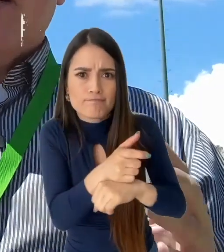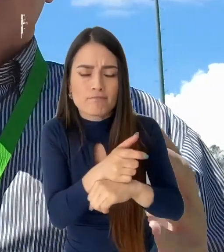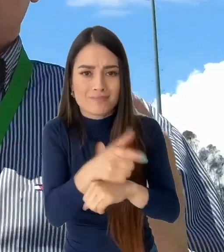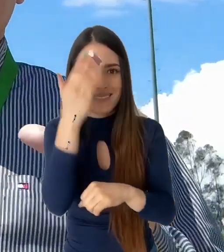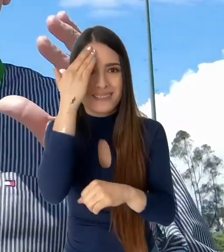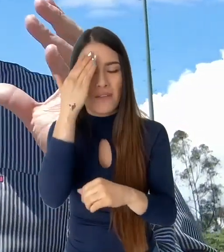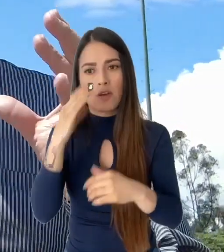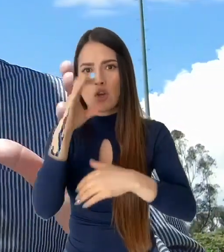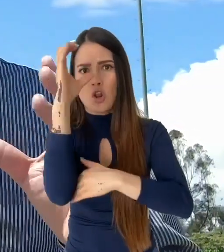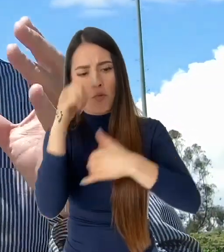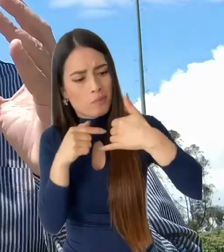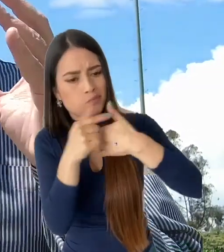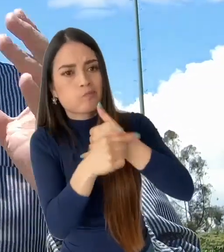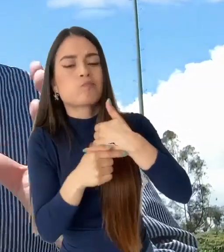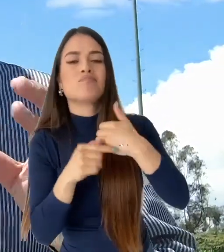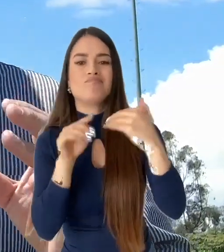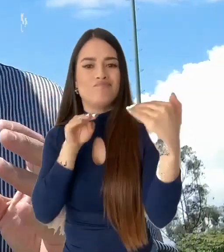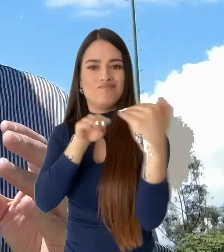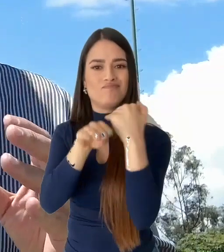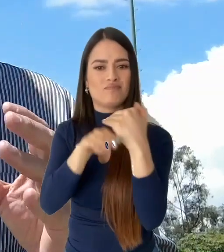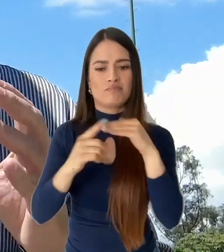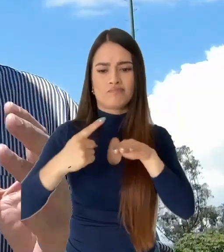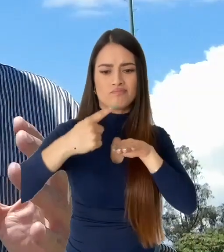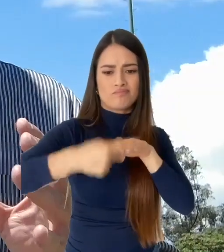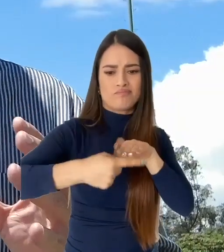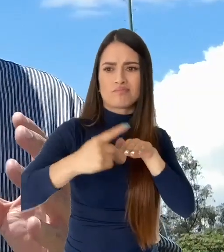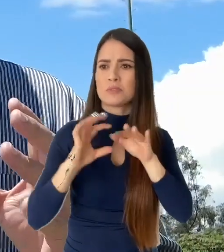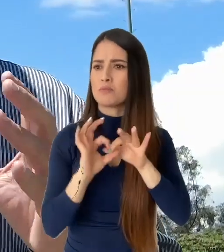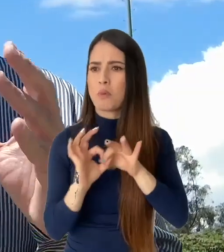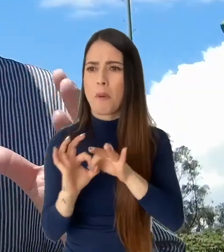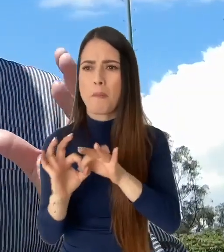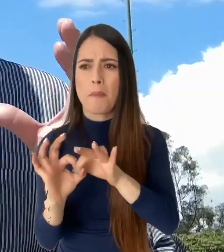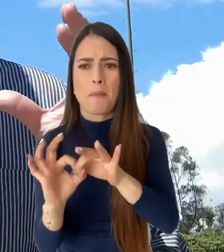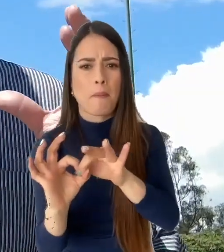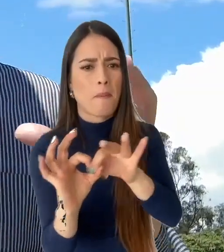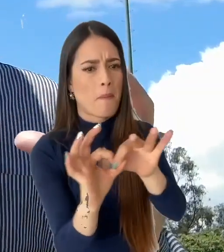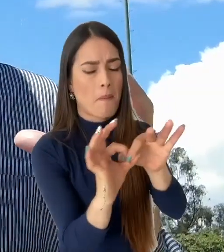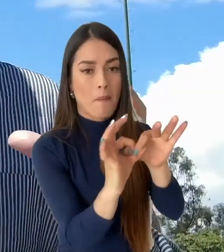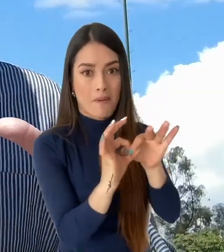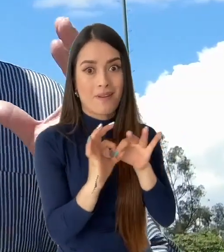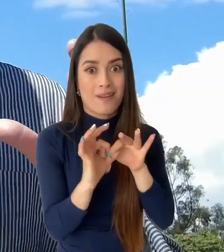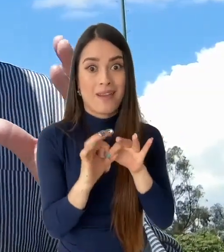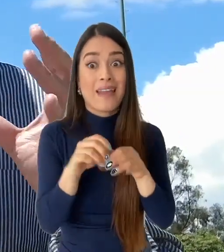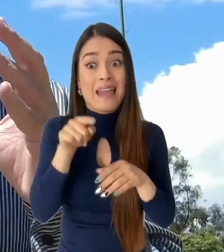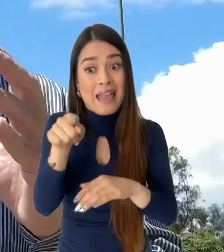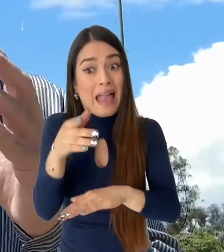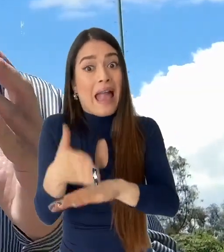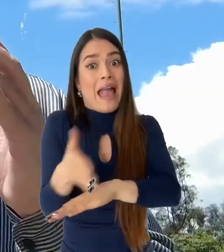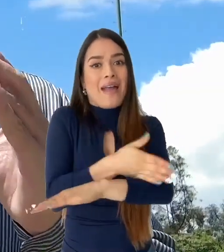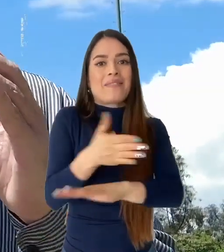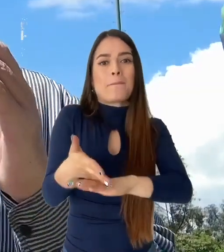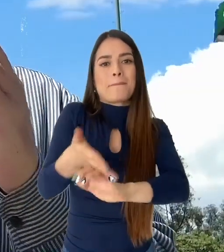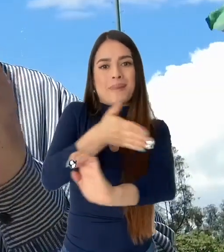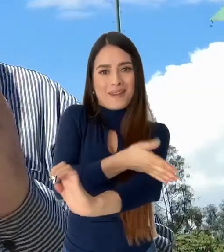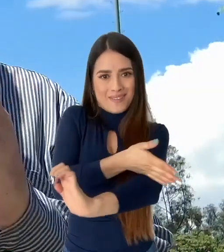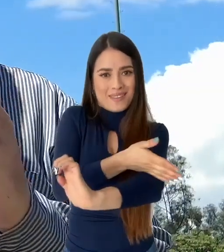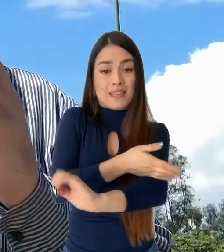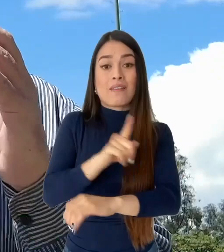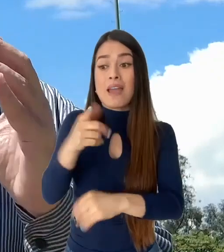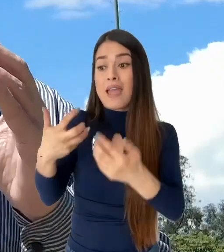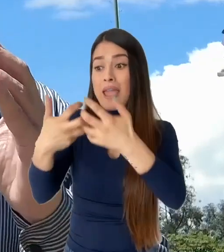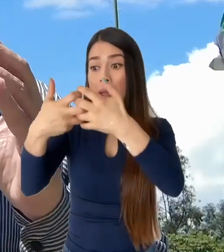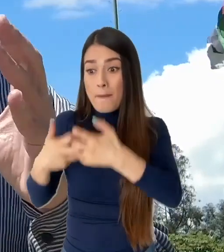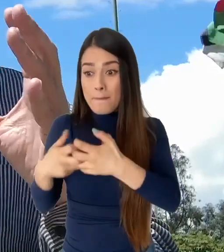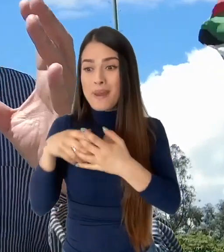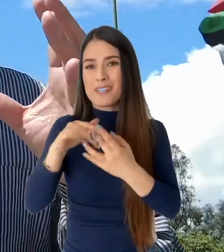programa especial interoperatividad de viajes Este programa de forma preventiva ha identificado todo aquel proceso